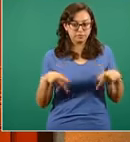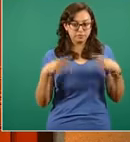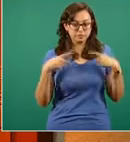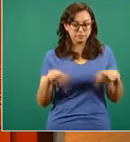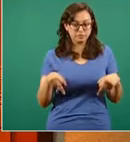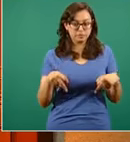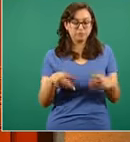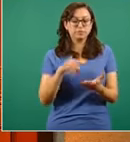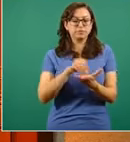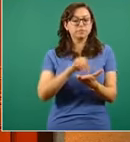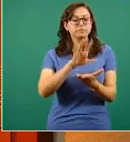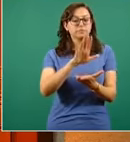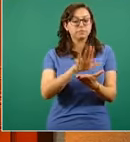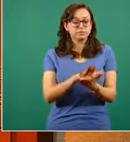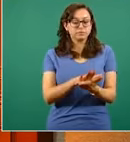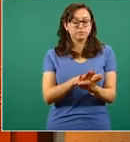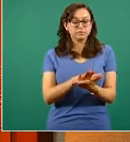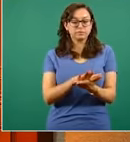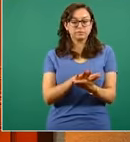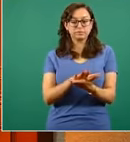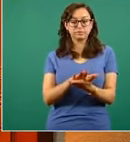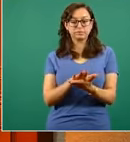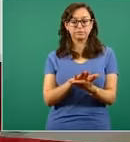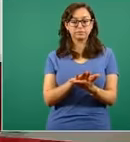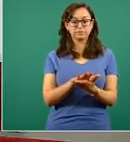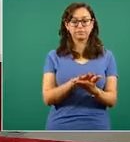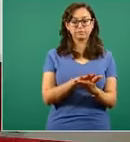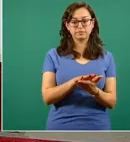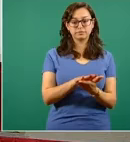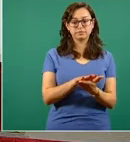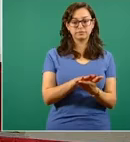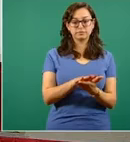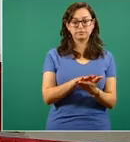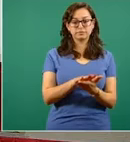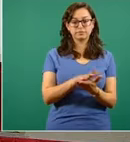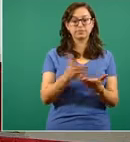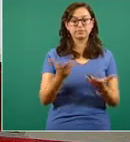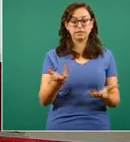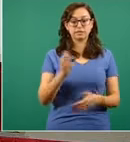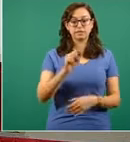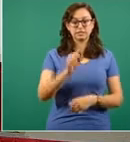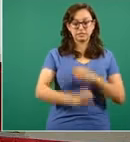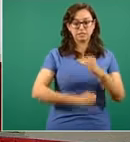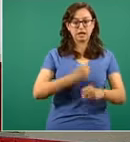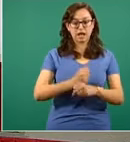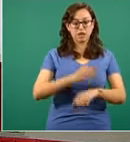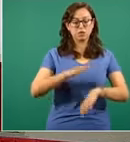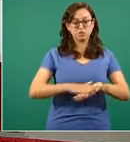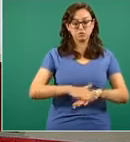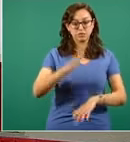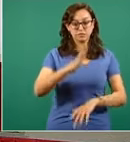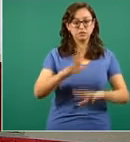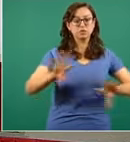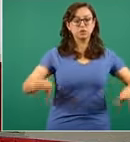tienen registradas en los datos de 60 años y más cumplidos, que son